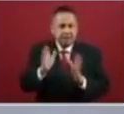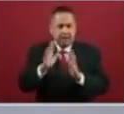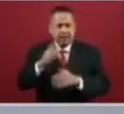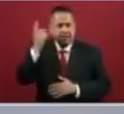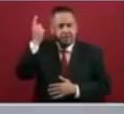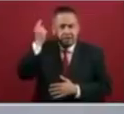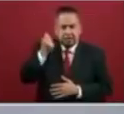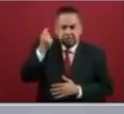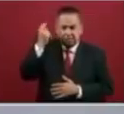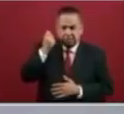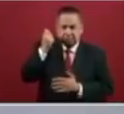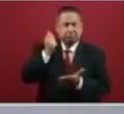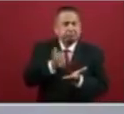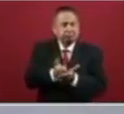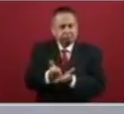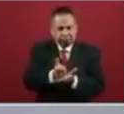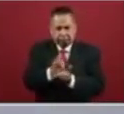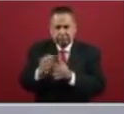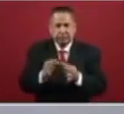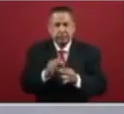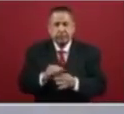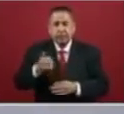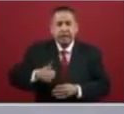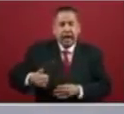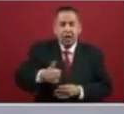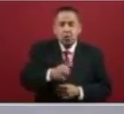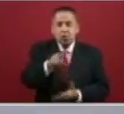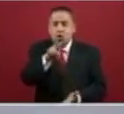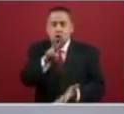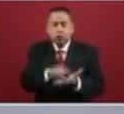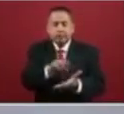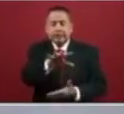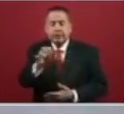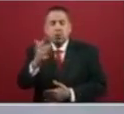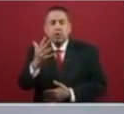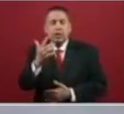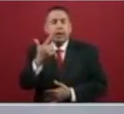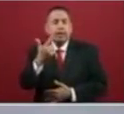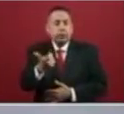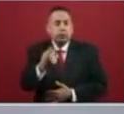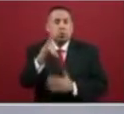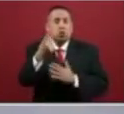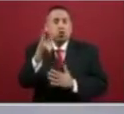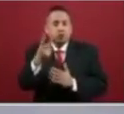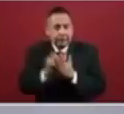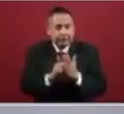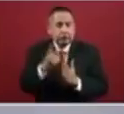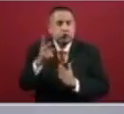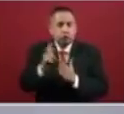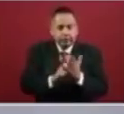pensiones de 2.550 pesos bimestrales.